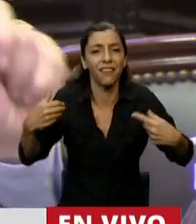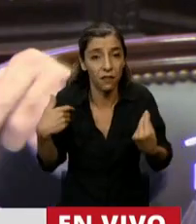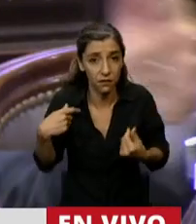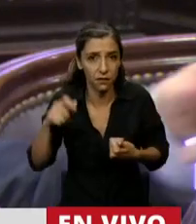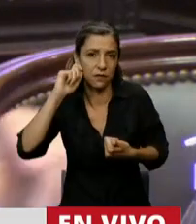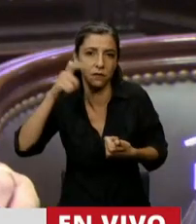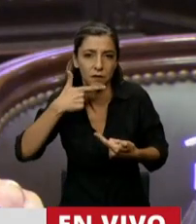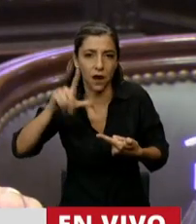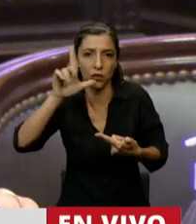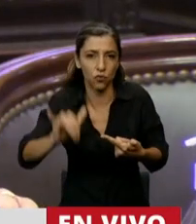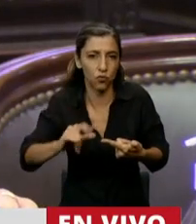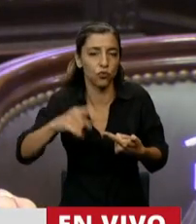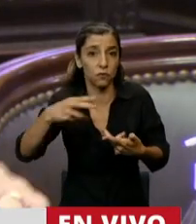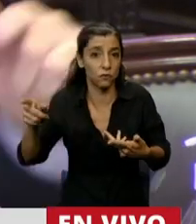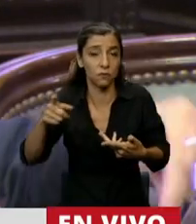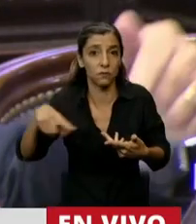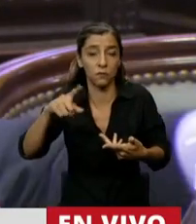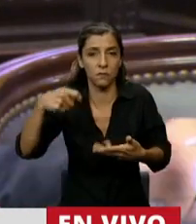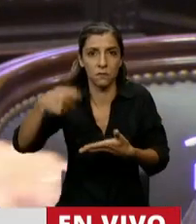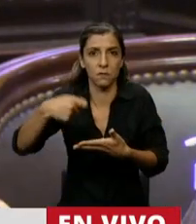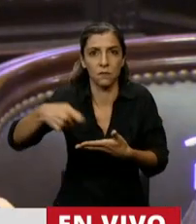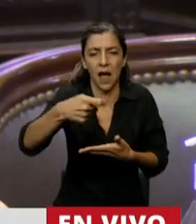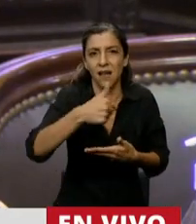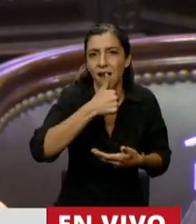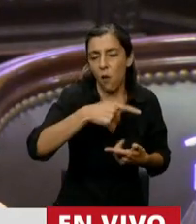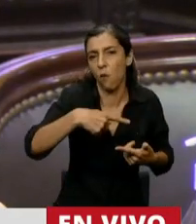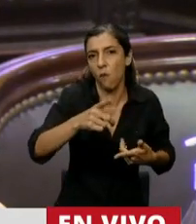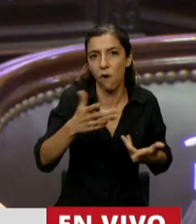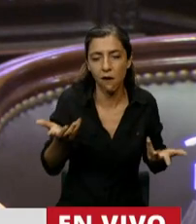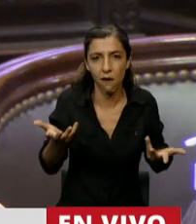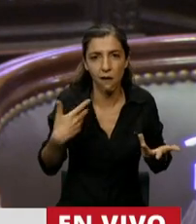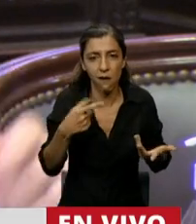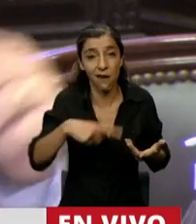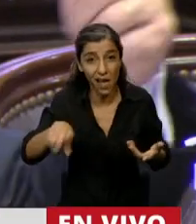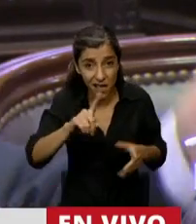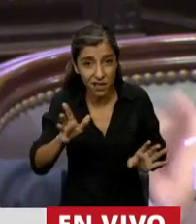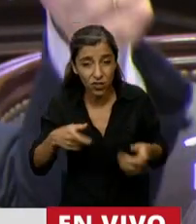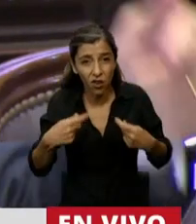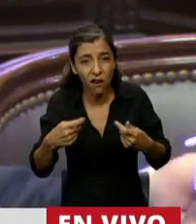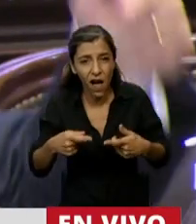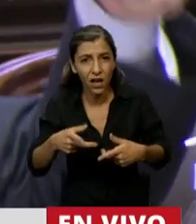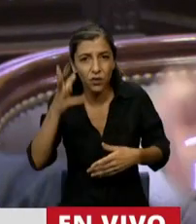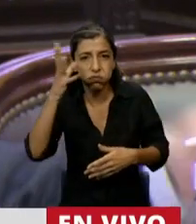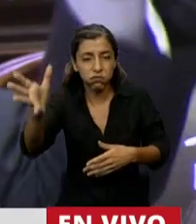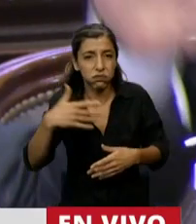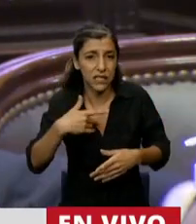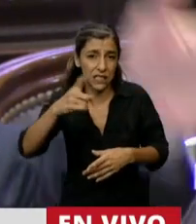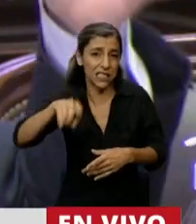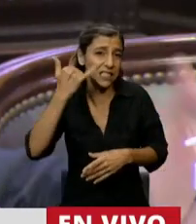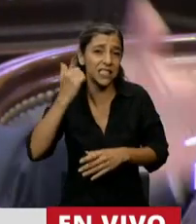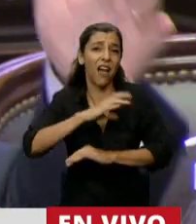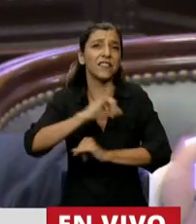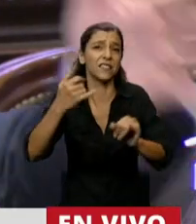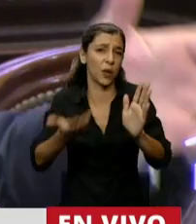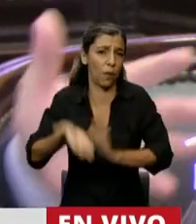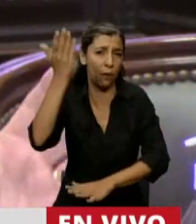se habla de que hay que ajustarlos, del agua y el saneamiento. Y no se habla de controlar los precios de los 5 supermercados